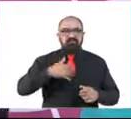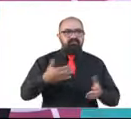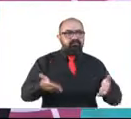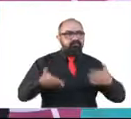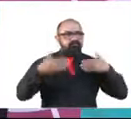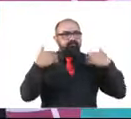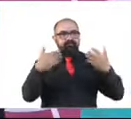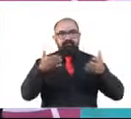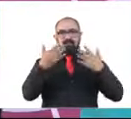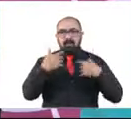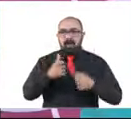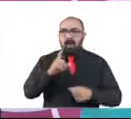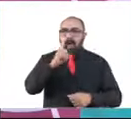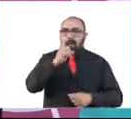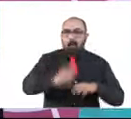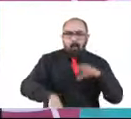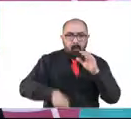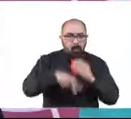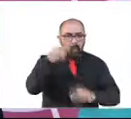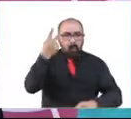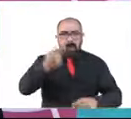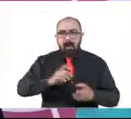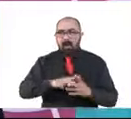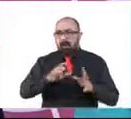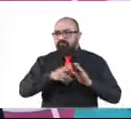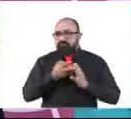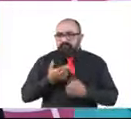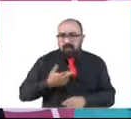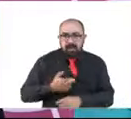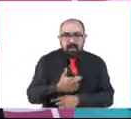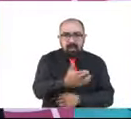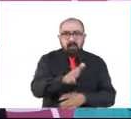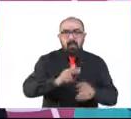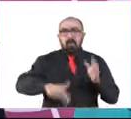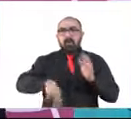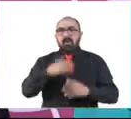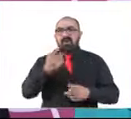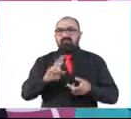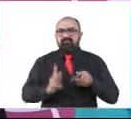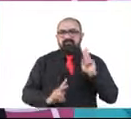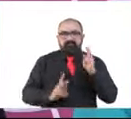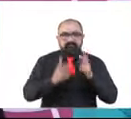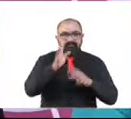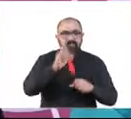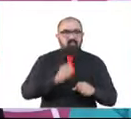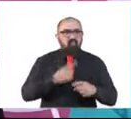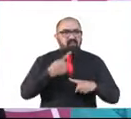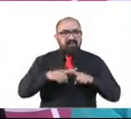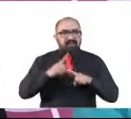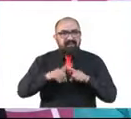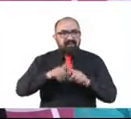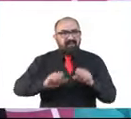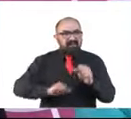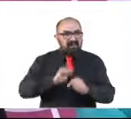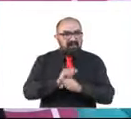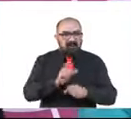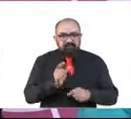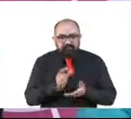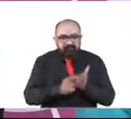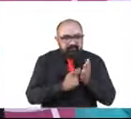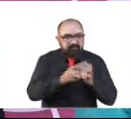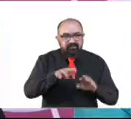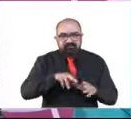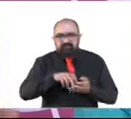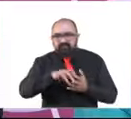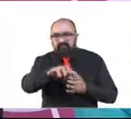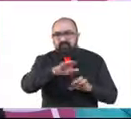sequías prolongadas, los vemos en el advenimiento de nuevas plagas y enfermedades. No pensábamos que de repente pudiéramos tener estos